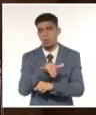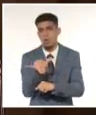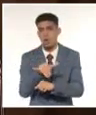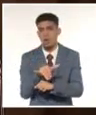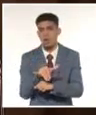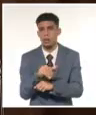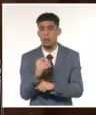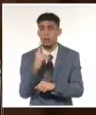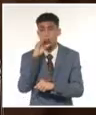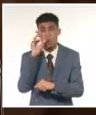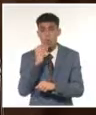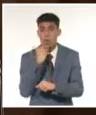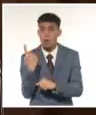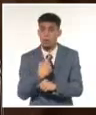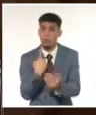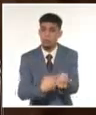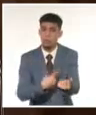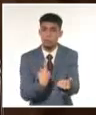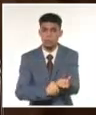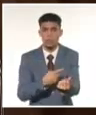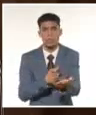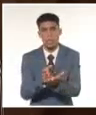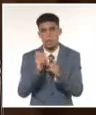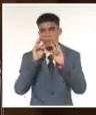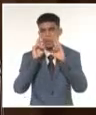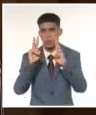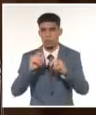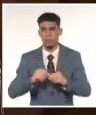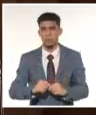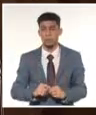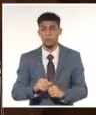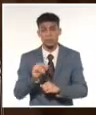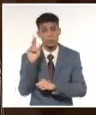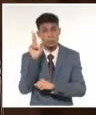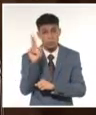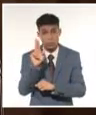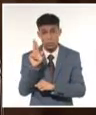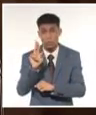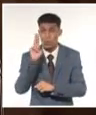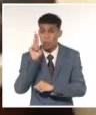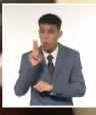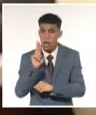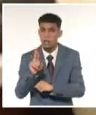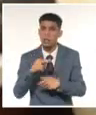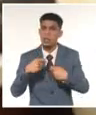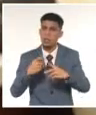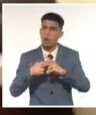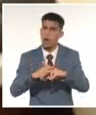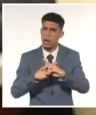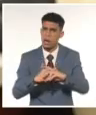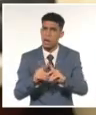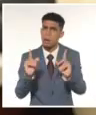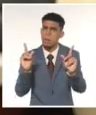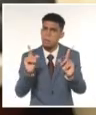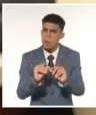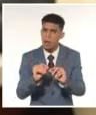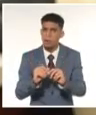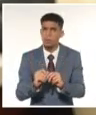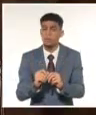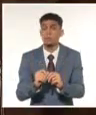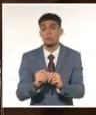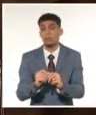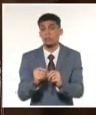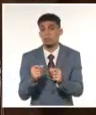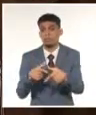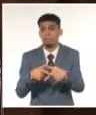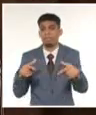podemos acostumbrarnos a vivir. Es urgente disminuir la desigualdad, tener menos desempleo, mayor